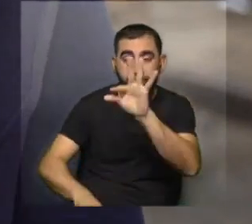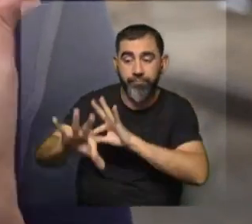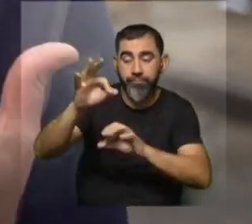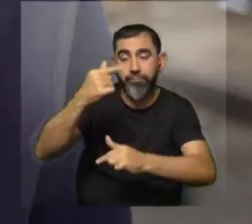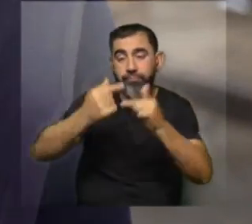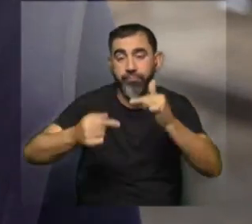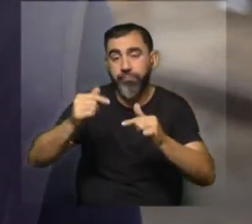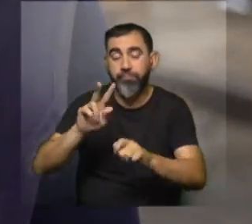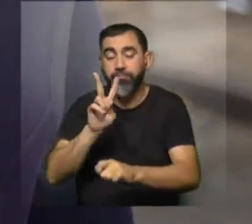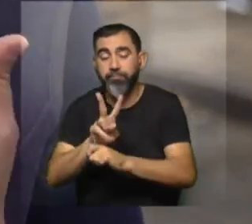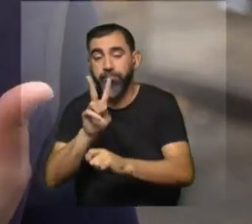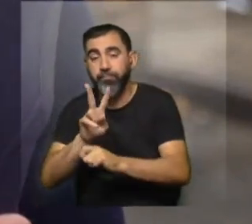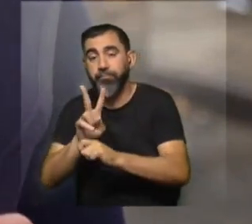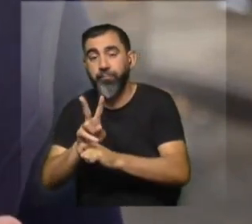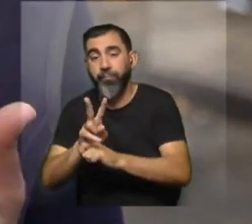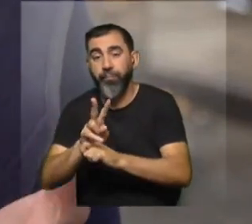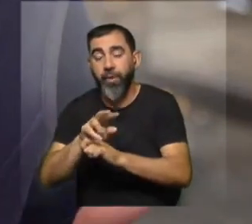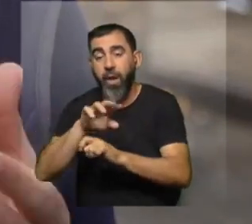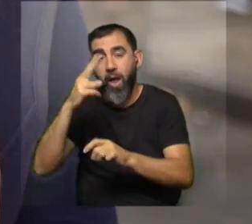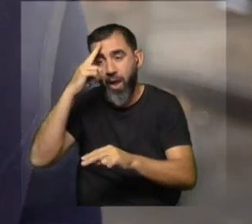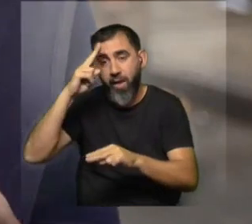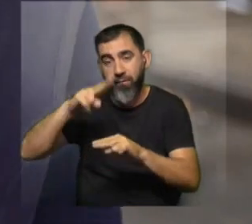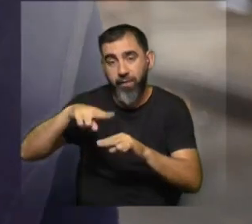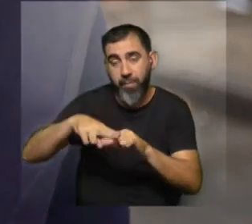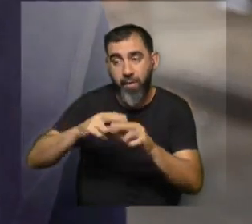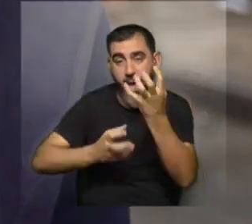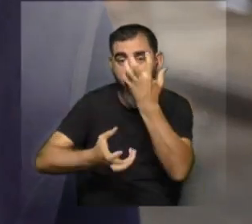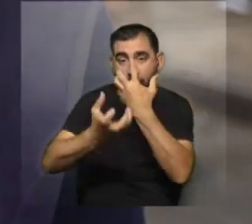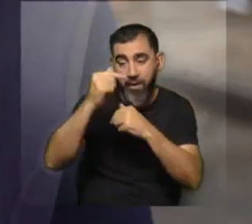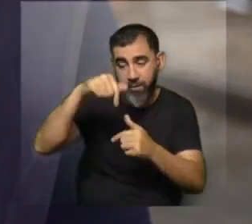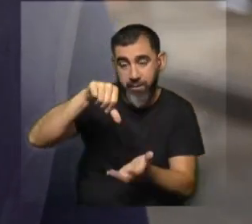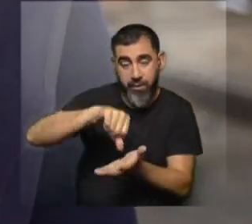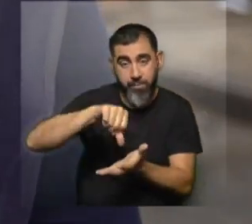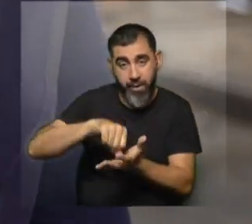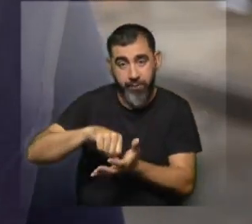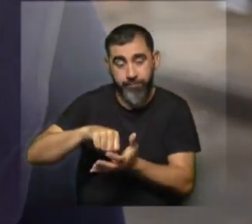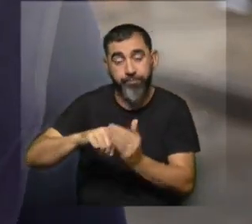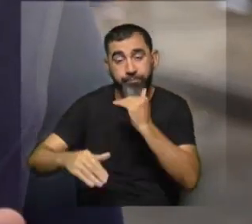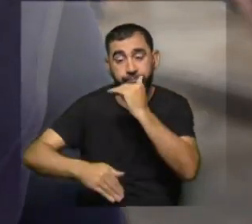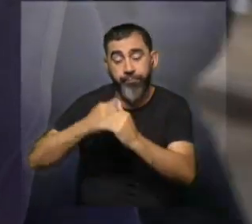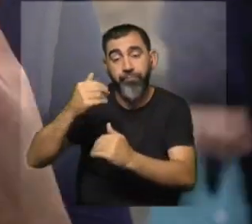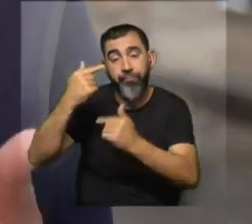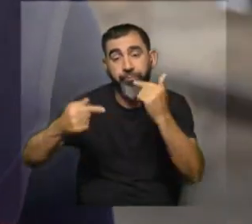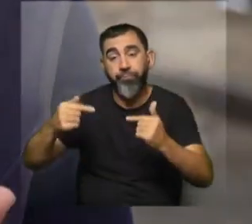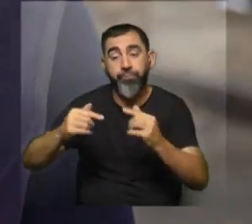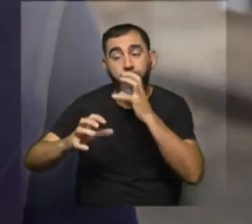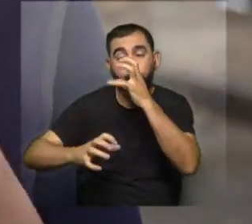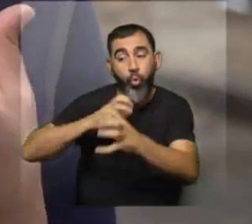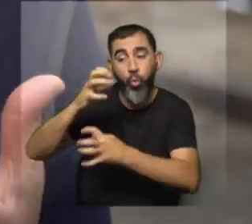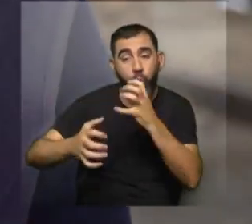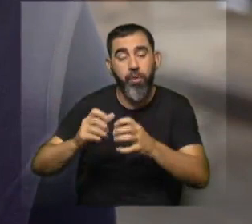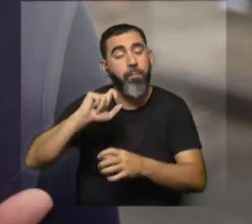son resistentes a determinadas plagas y enfermedades que ocurren aquí en el país, para desarrollar productos de colores